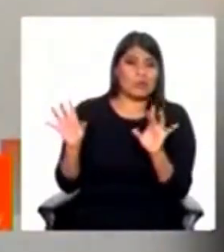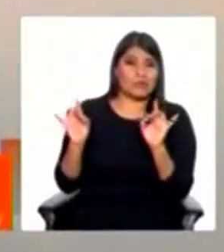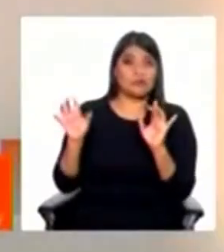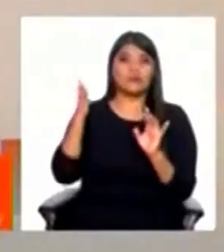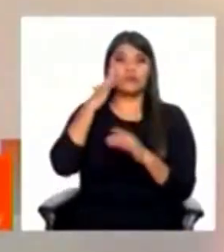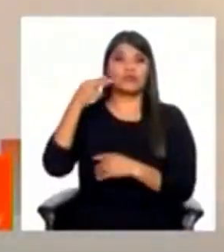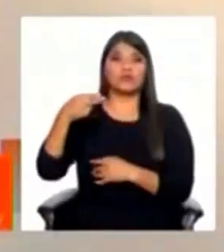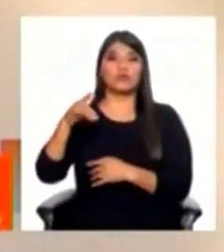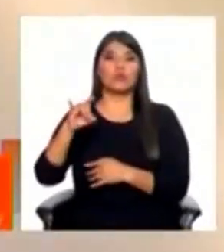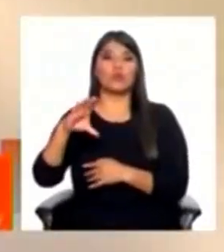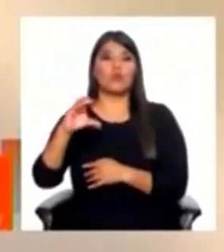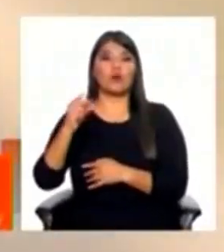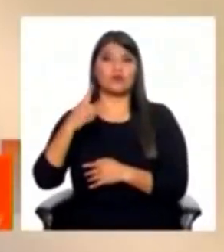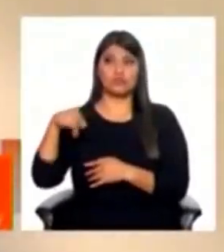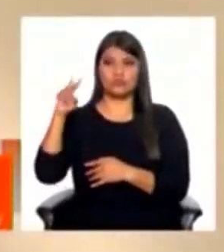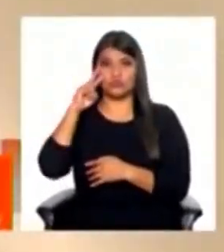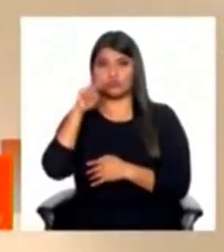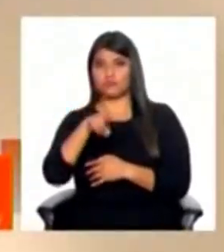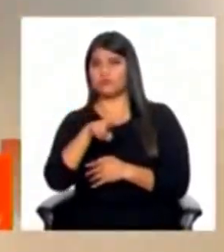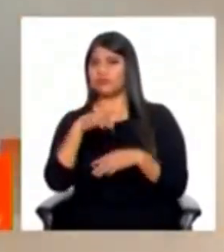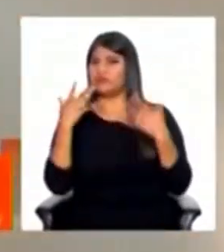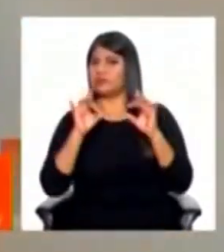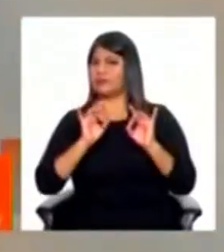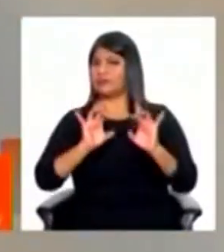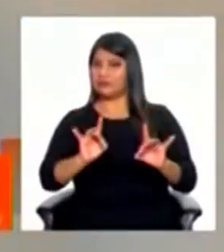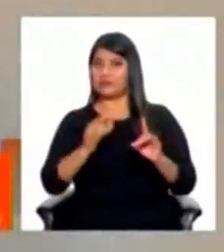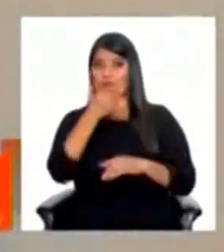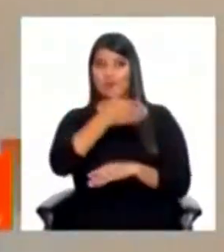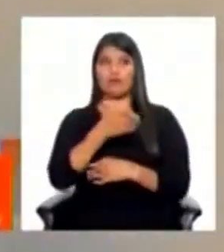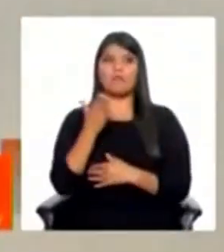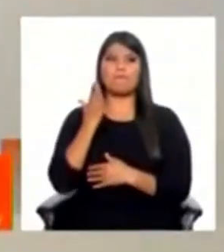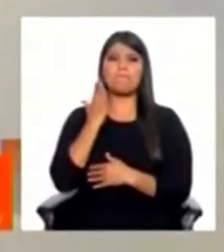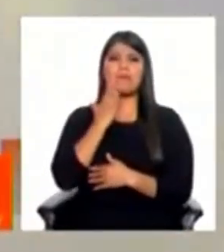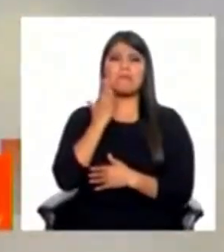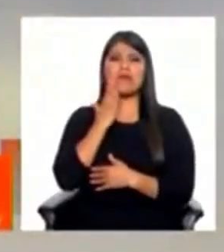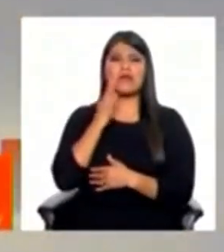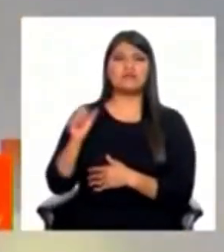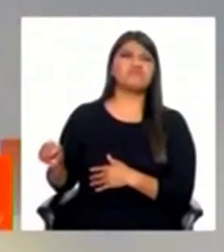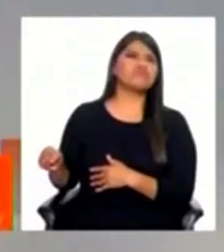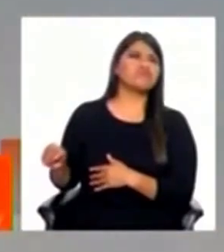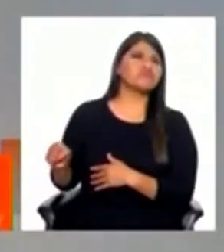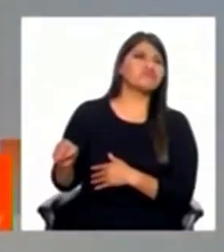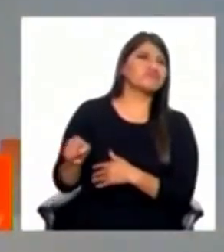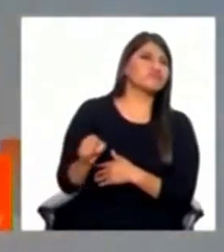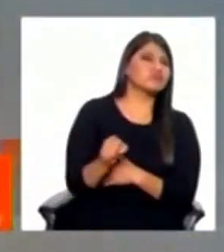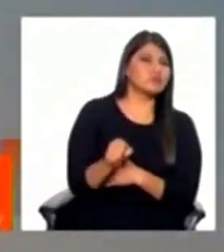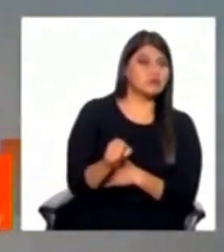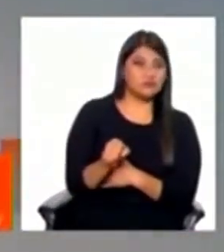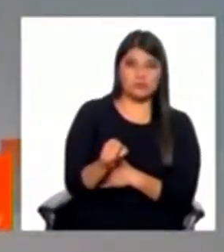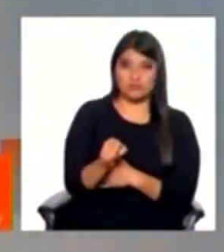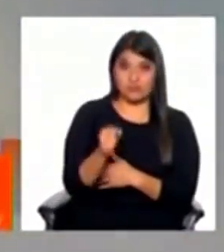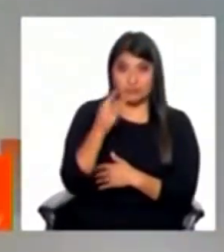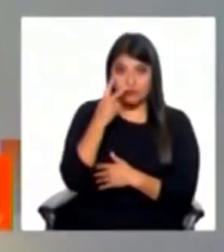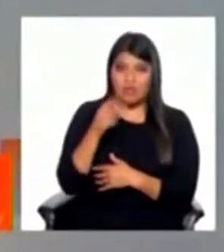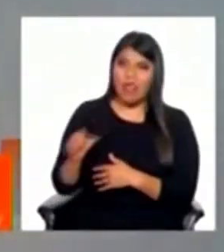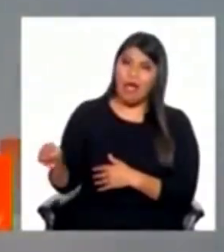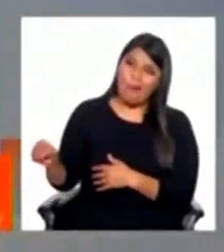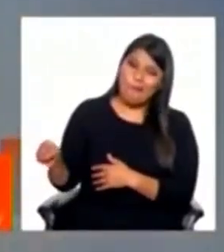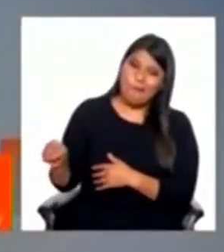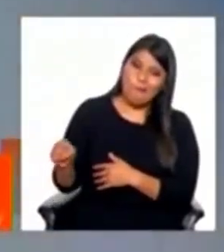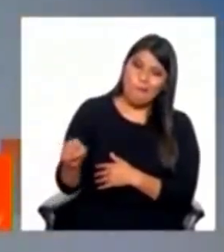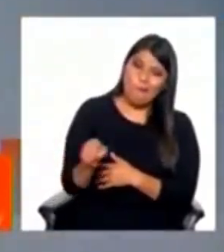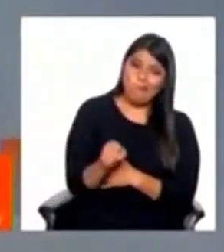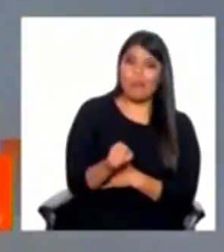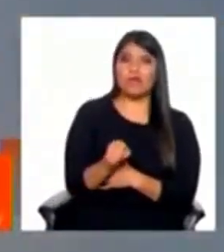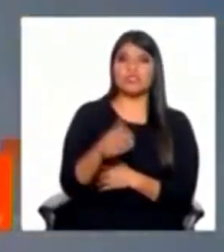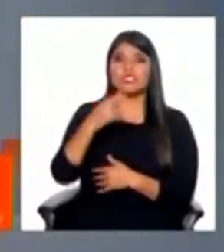Huacho ha causado indignación, como no podía ser de otra forma, la actitud de una mujer que jala, y ustedes pueden intuirlo, arrastra por el